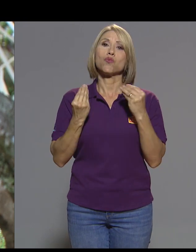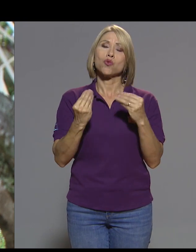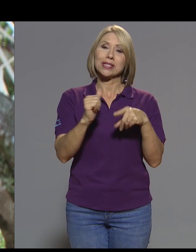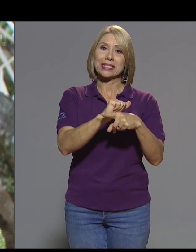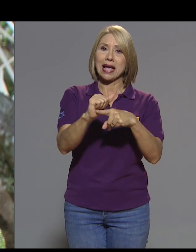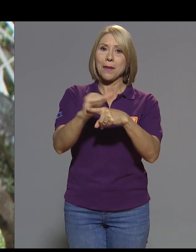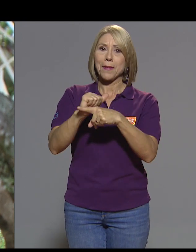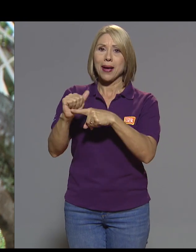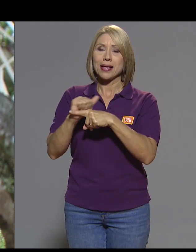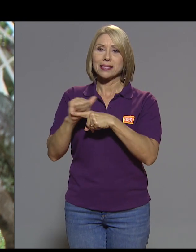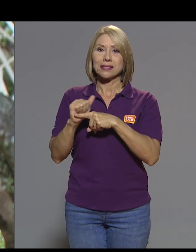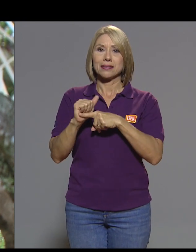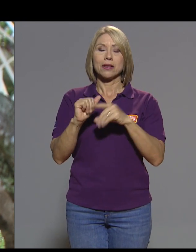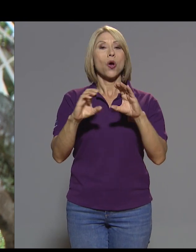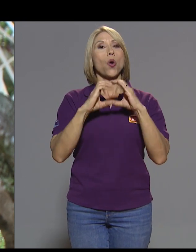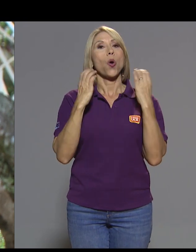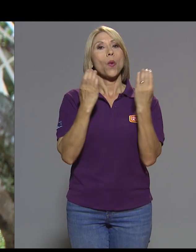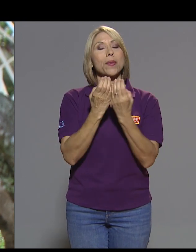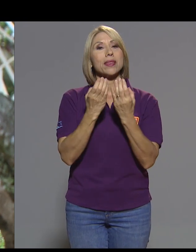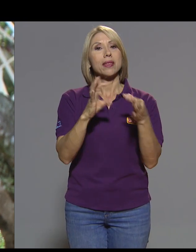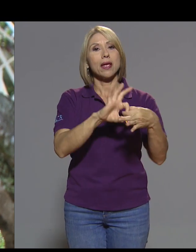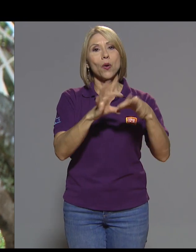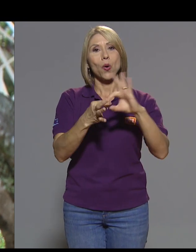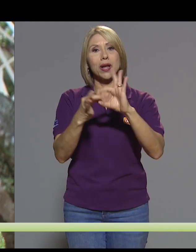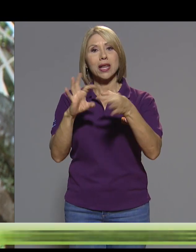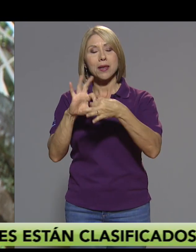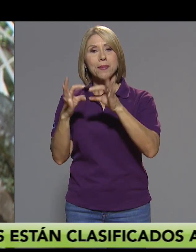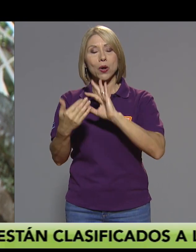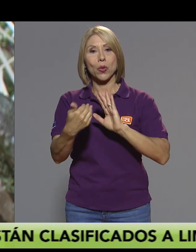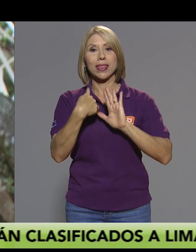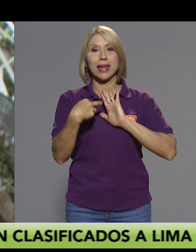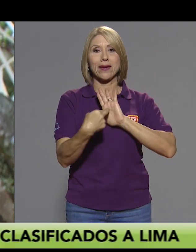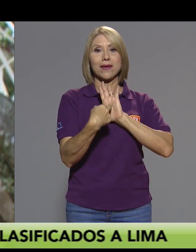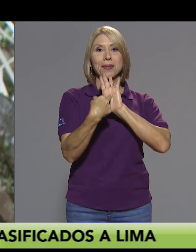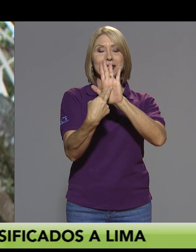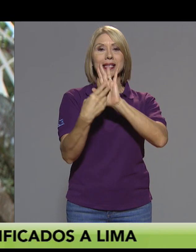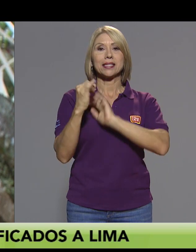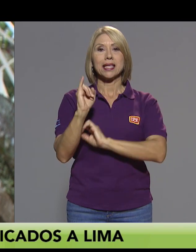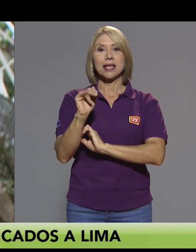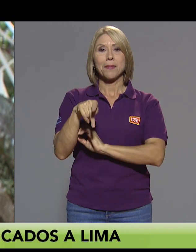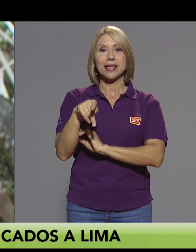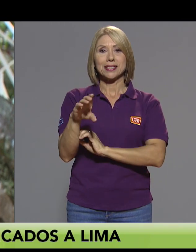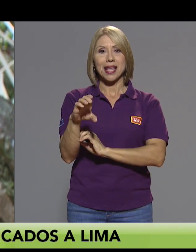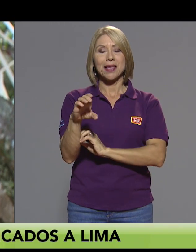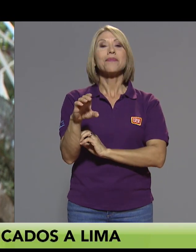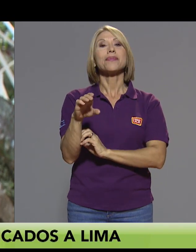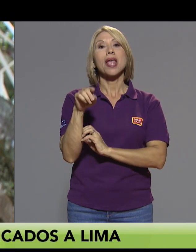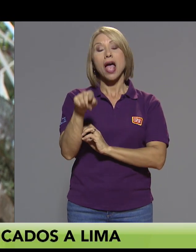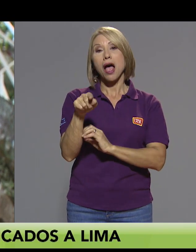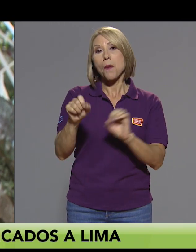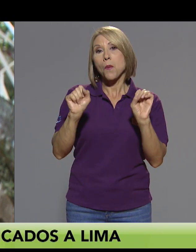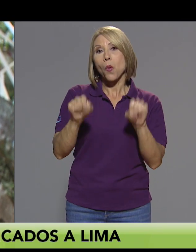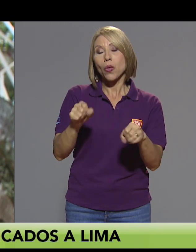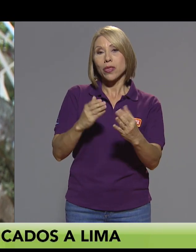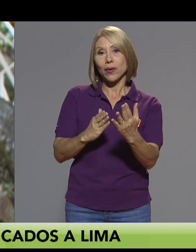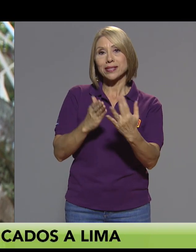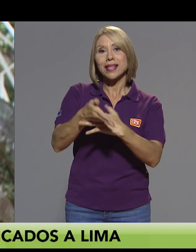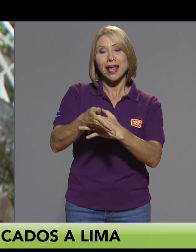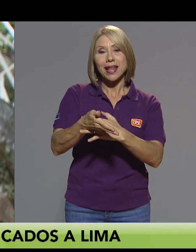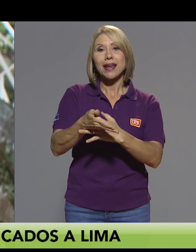muchas capacitaciones del comité olímpico y al tener la representación de inpc pues ha